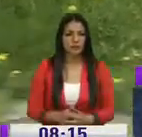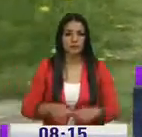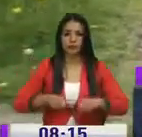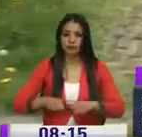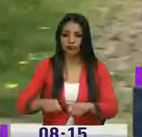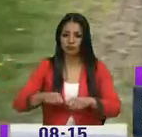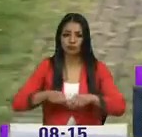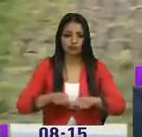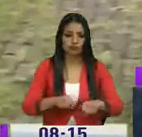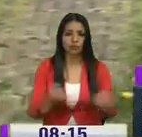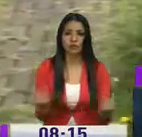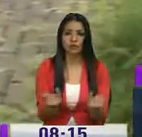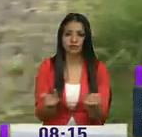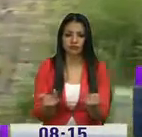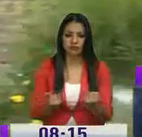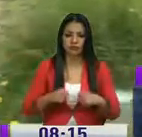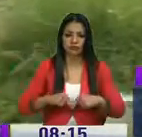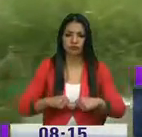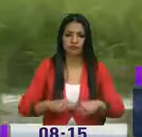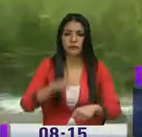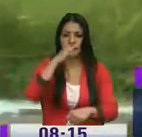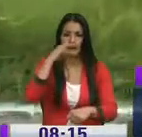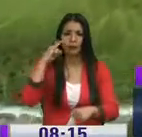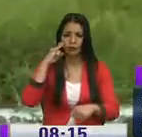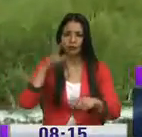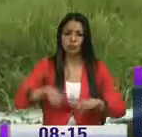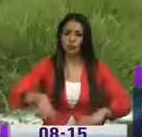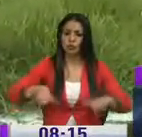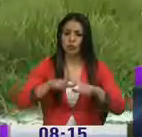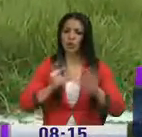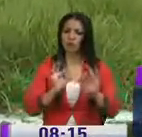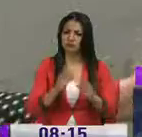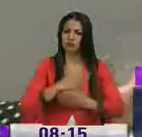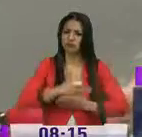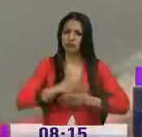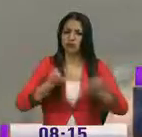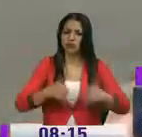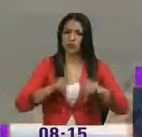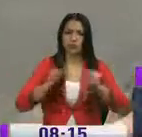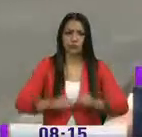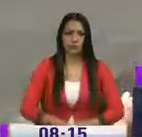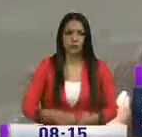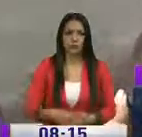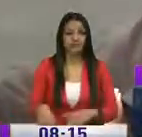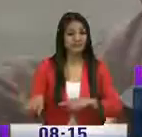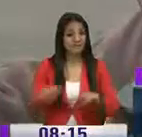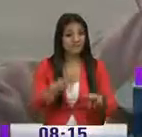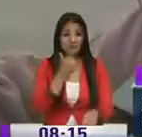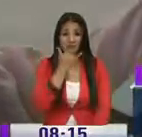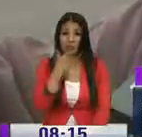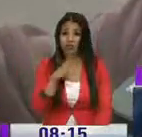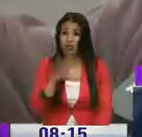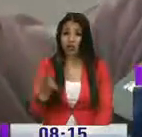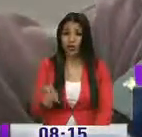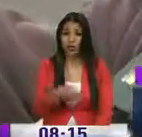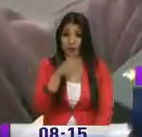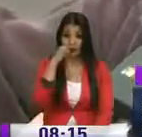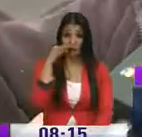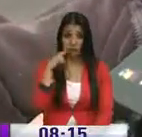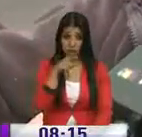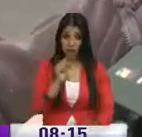césped para que así los niños tengan un lugar digno para jugar mal mire es todo eso para niños mire